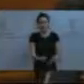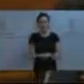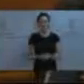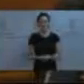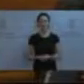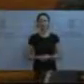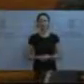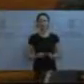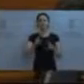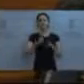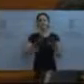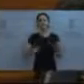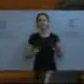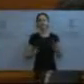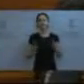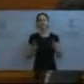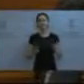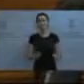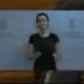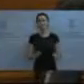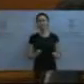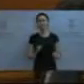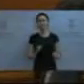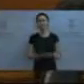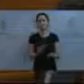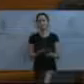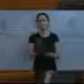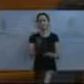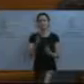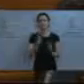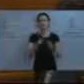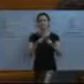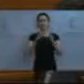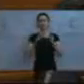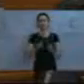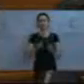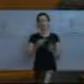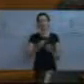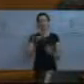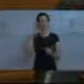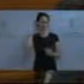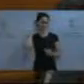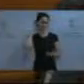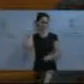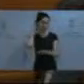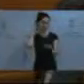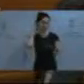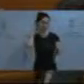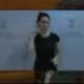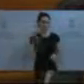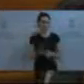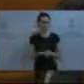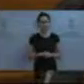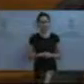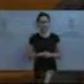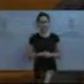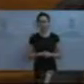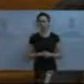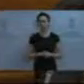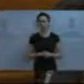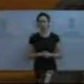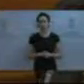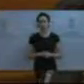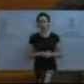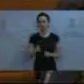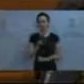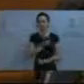Justifican sus estadísticas que Cangas d'Onís, la ambulancia de Cangas d'Onís, en esta zona que sufre una de las mayores incidencias